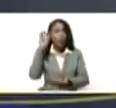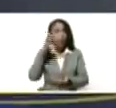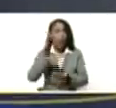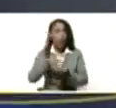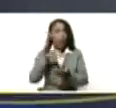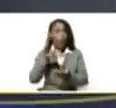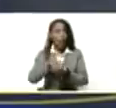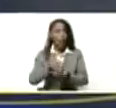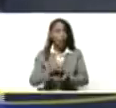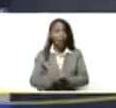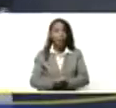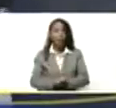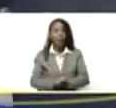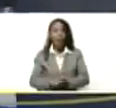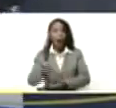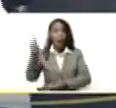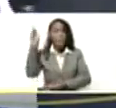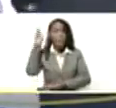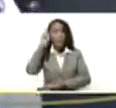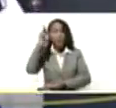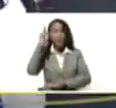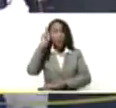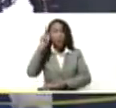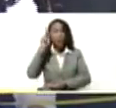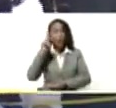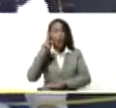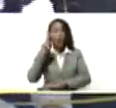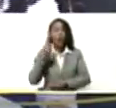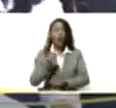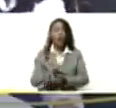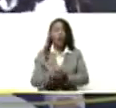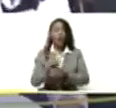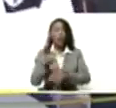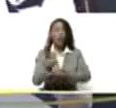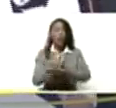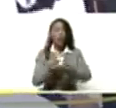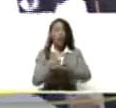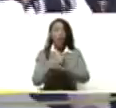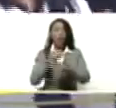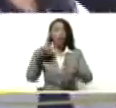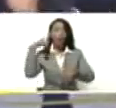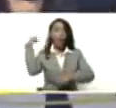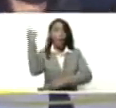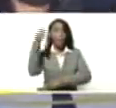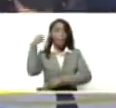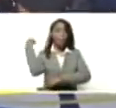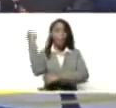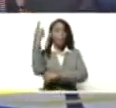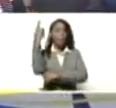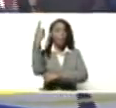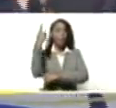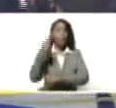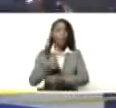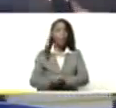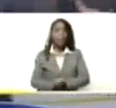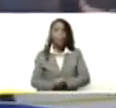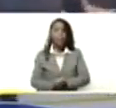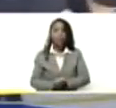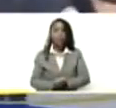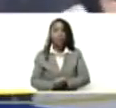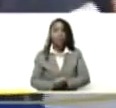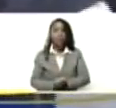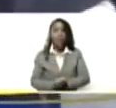piense usted es en relación a la economía digital nos propusimos una economía 2021